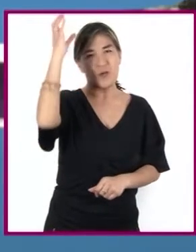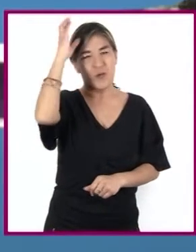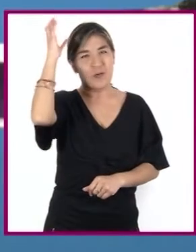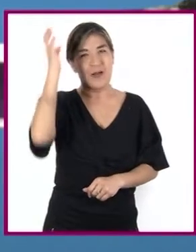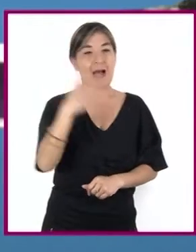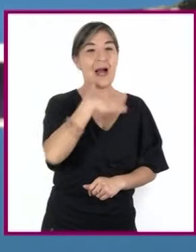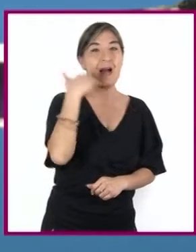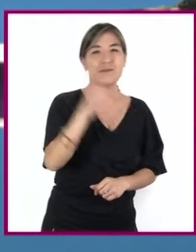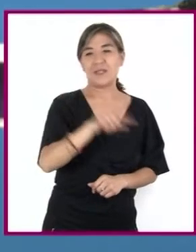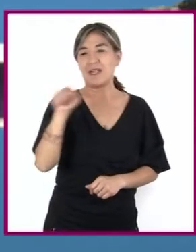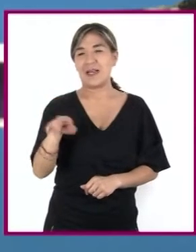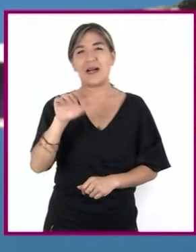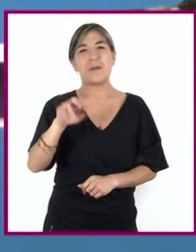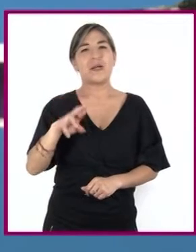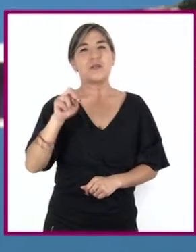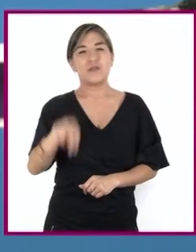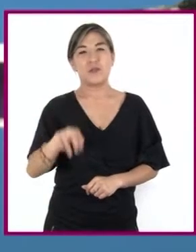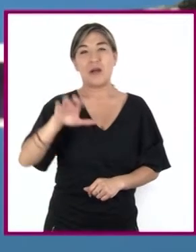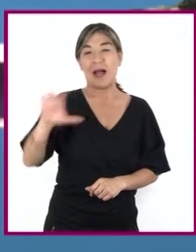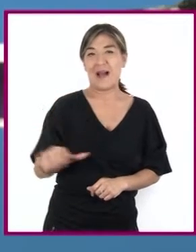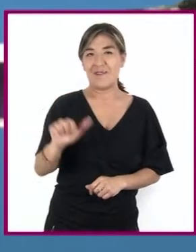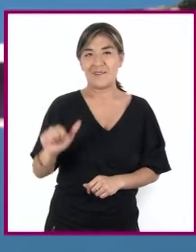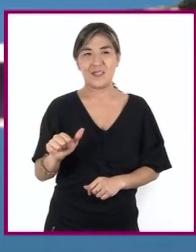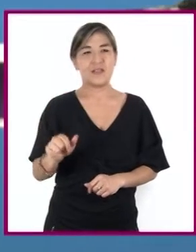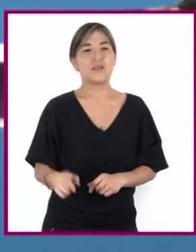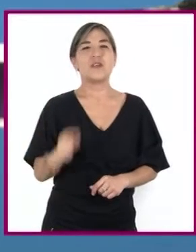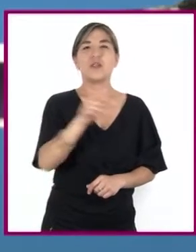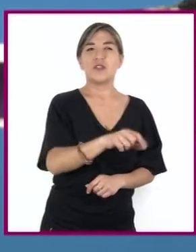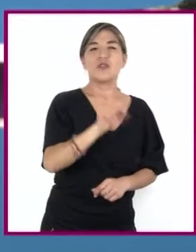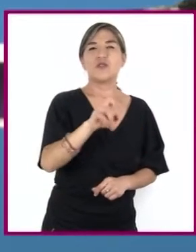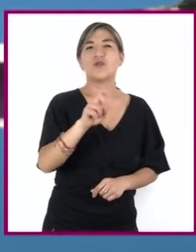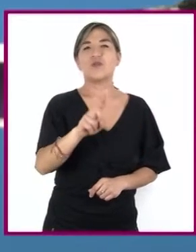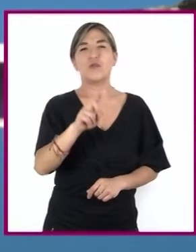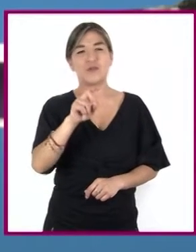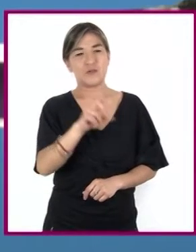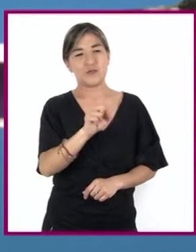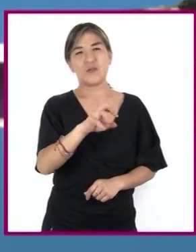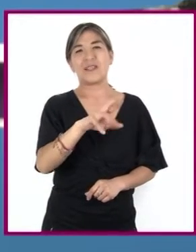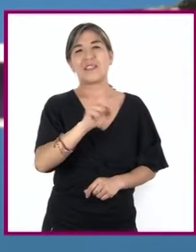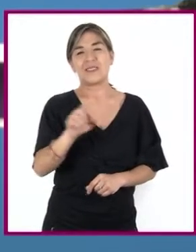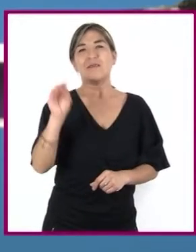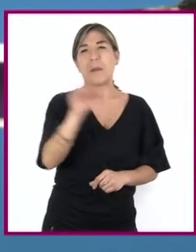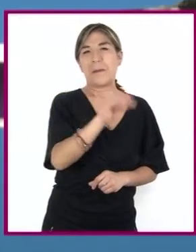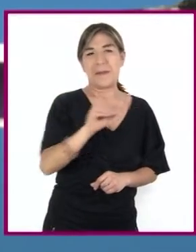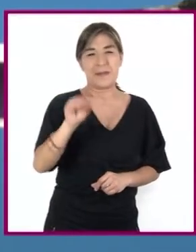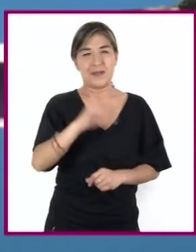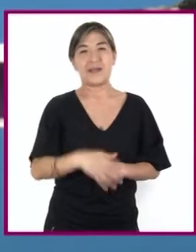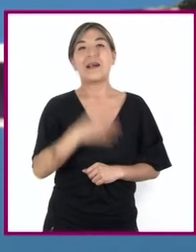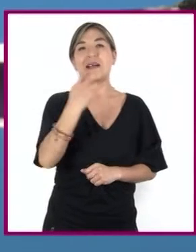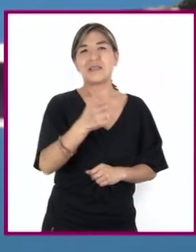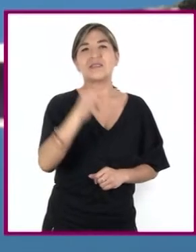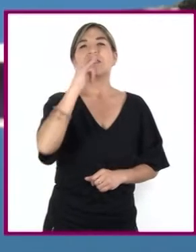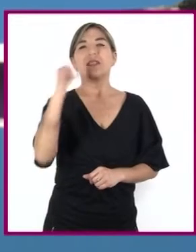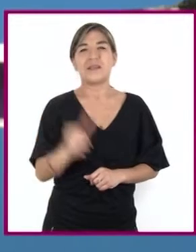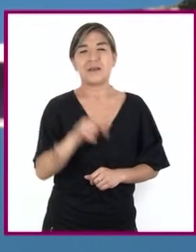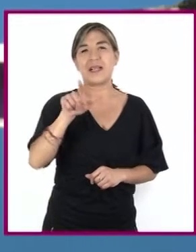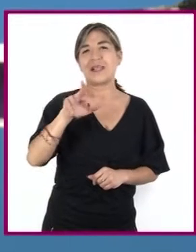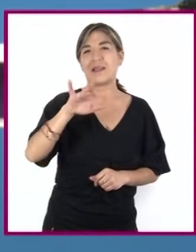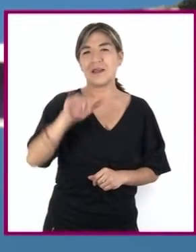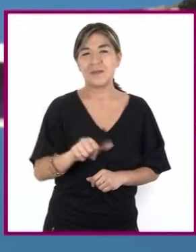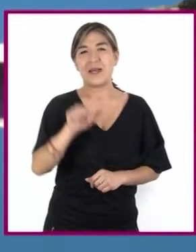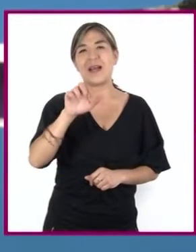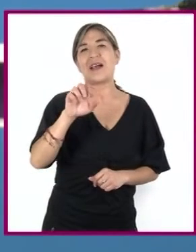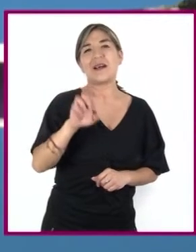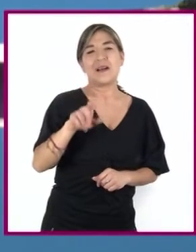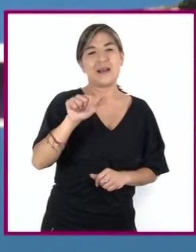Camerún, África Sudoeste, África Sudeste y Togo. Italia de Libia,